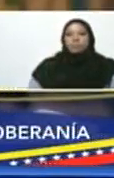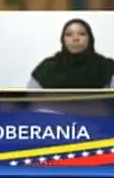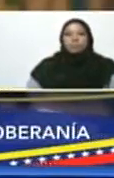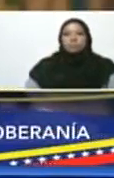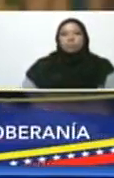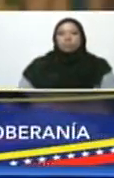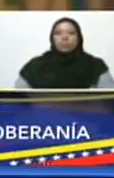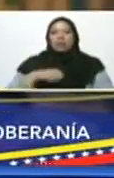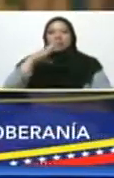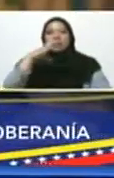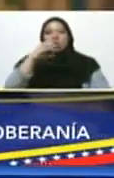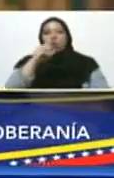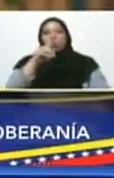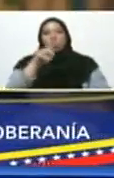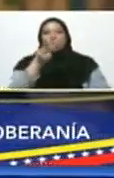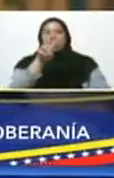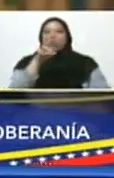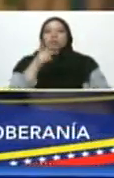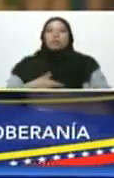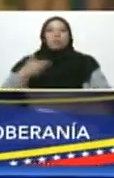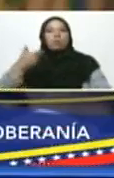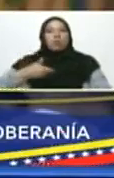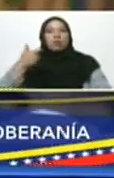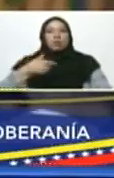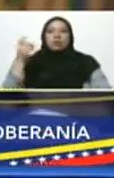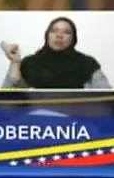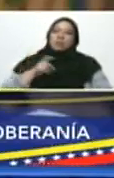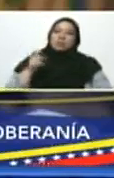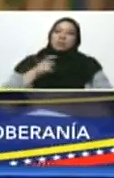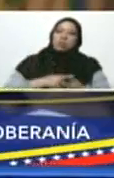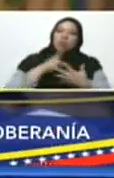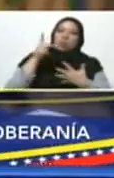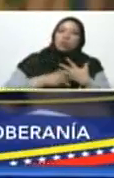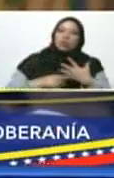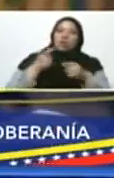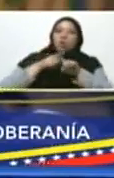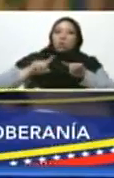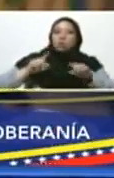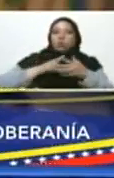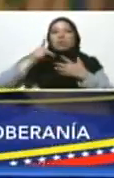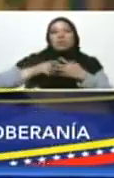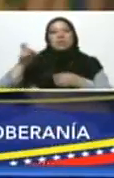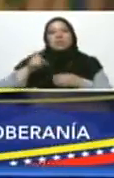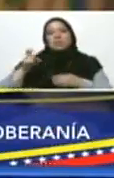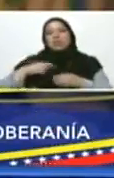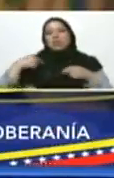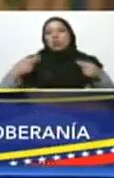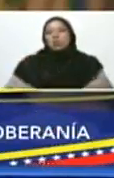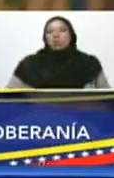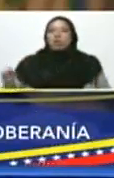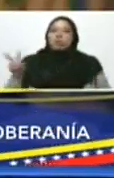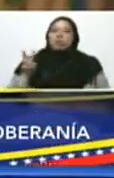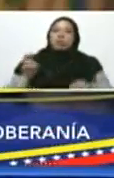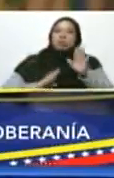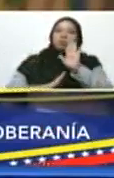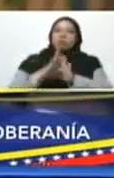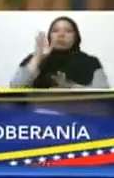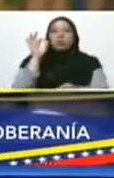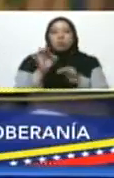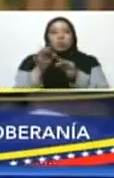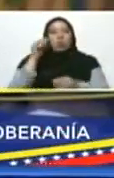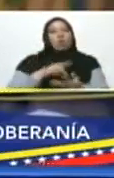son los proyectos que necesita la humanidad urgentemente. Proyectos como este y otros más. Y si en Venezuela estamos siendo exitosos con